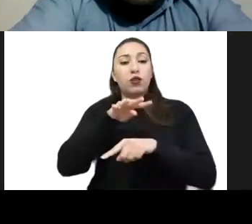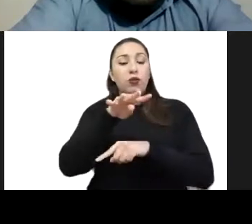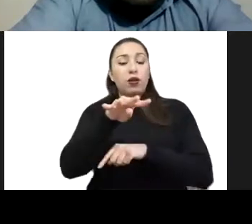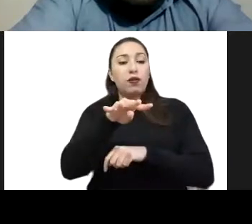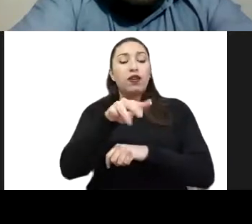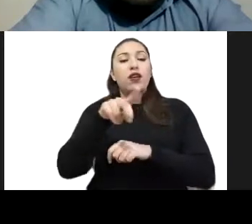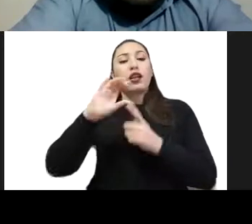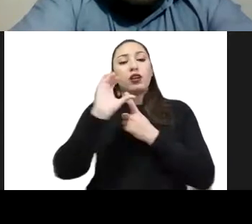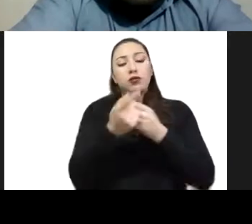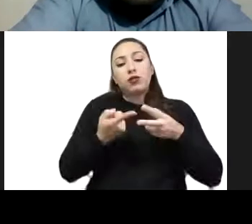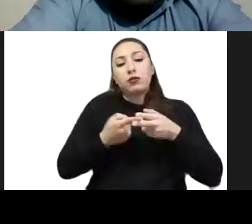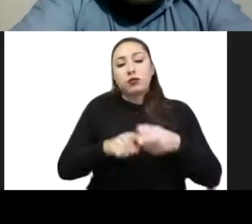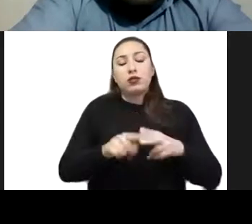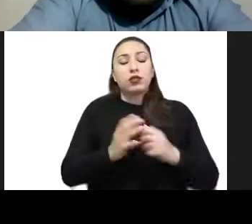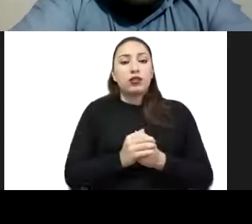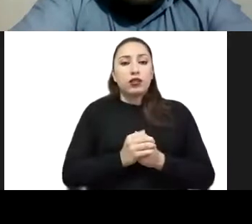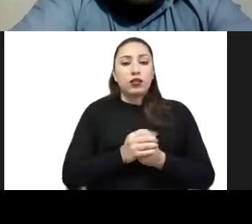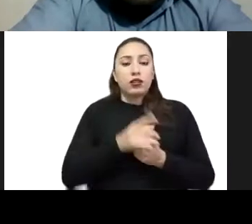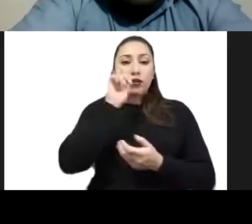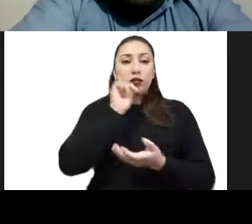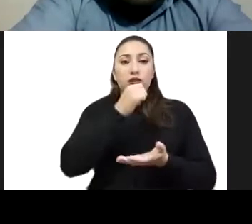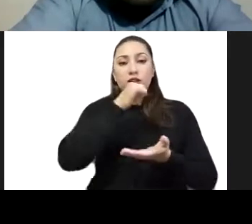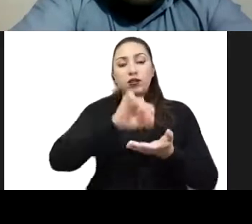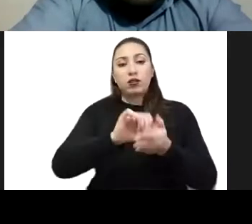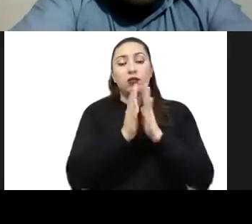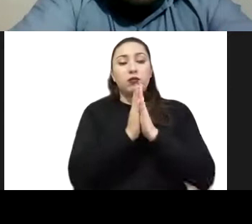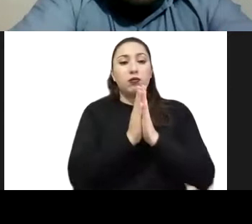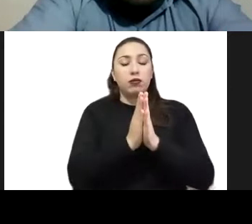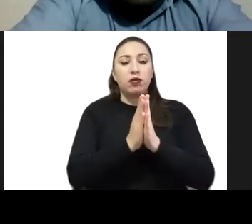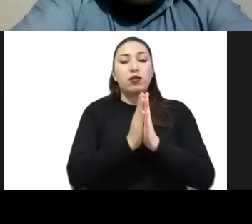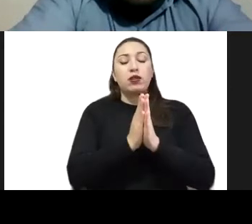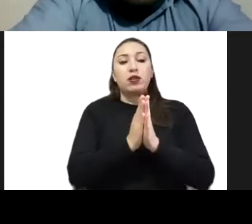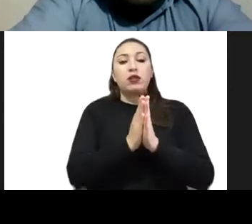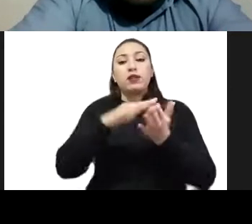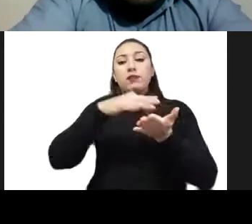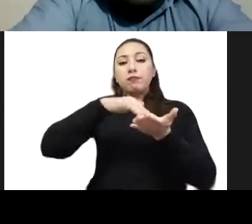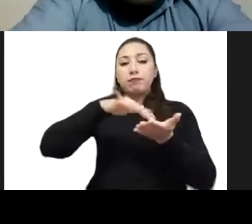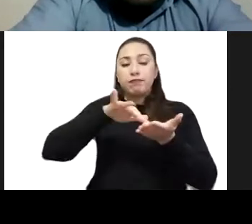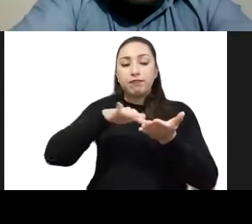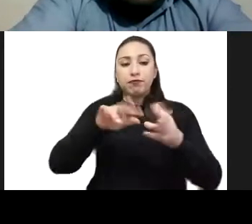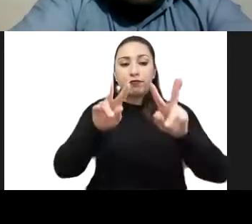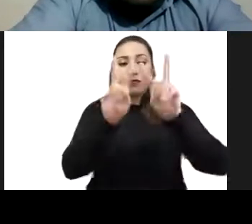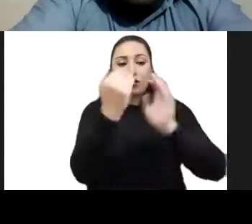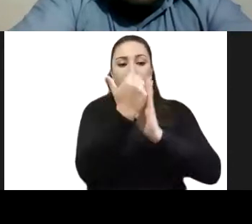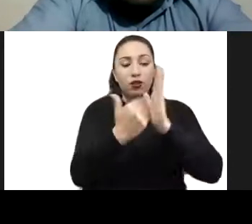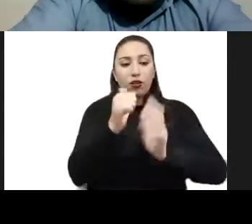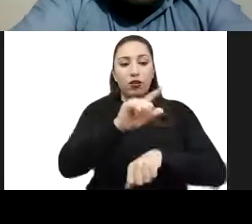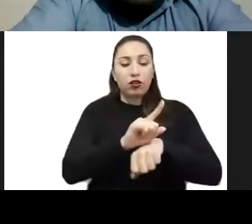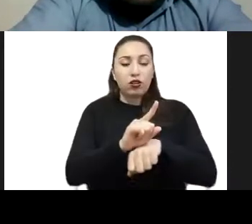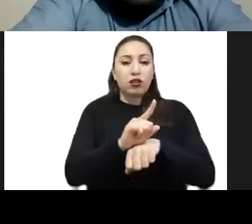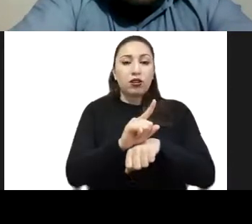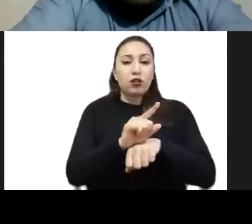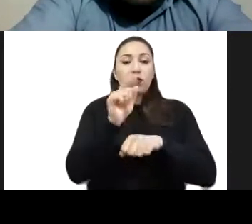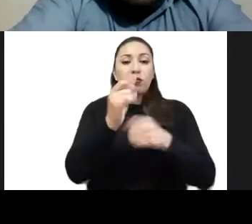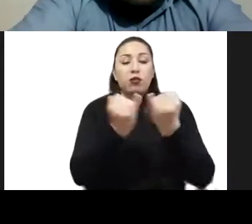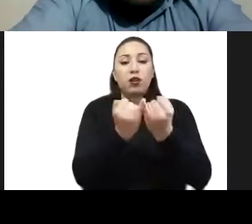esta comisión. Solicito a la Secretaría de lectura al orden del día y ponga a consideración en